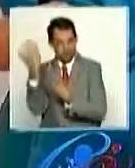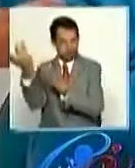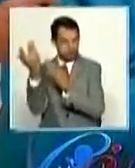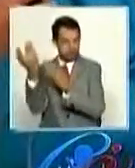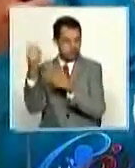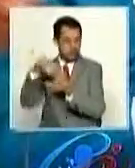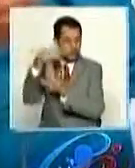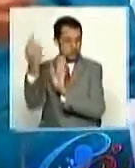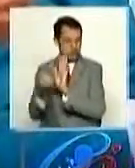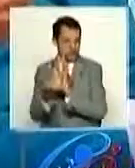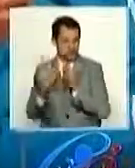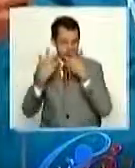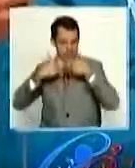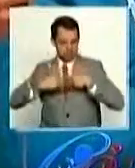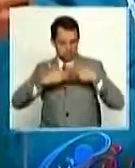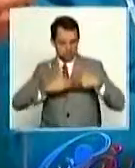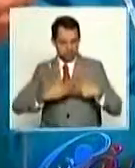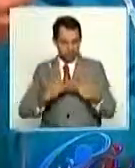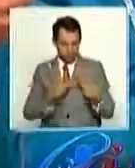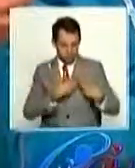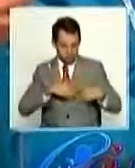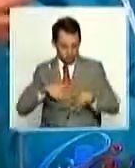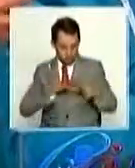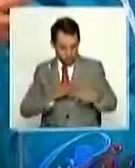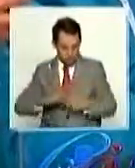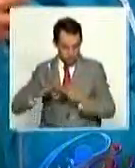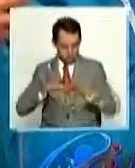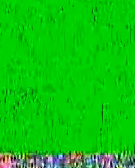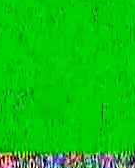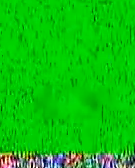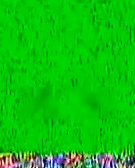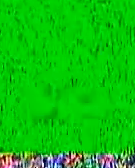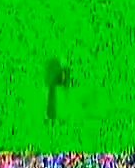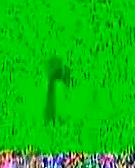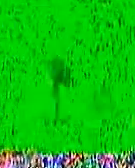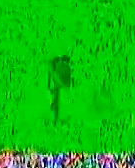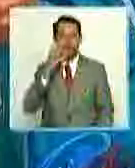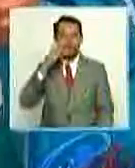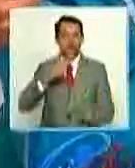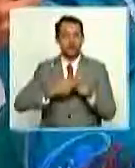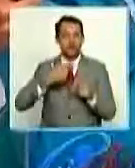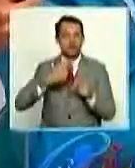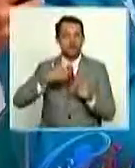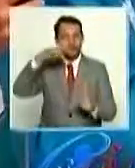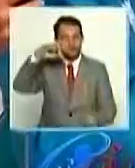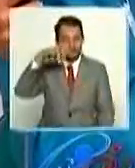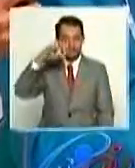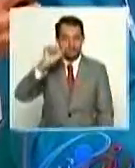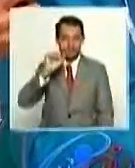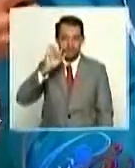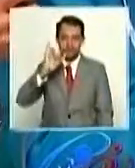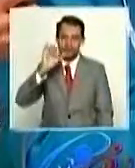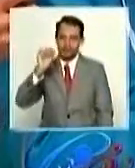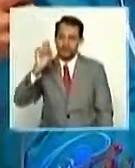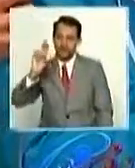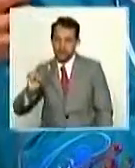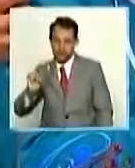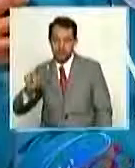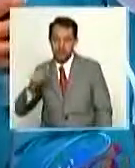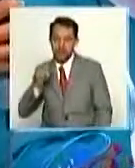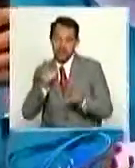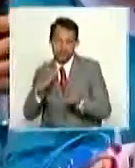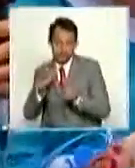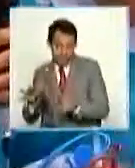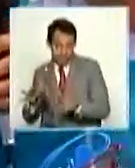del paciente, del doctor Payán, que fue nuestro guía en esto, y hacer un examen integral, ¿por qué no?